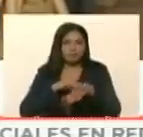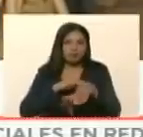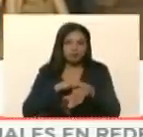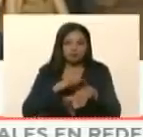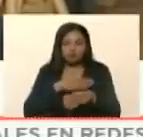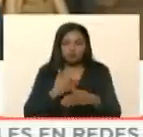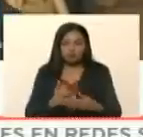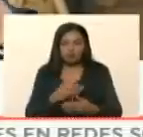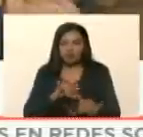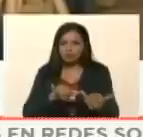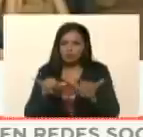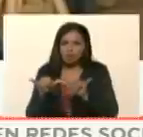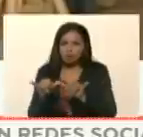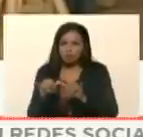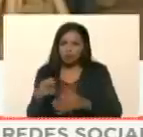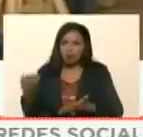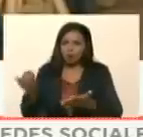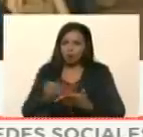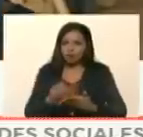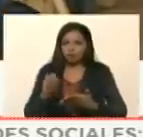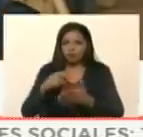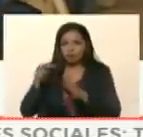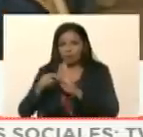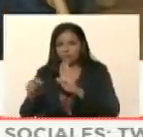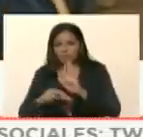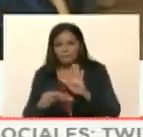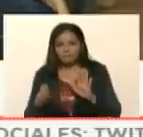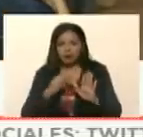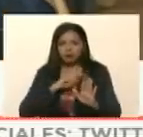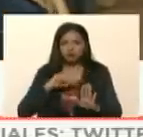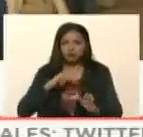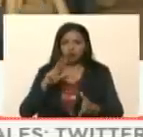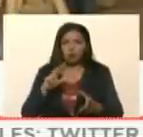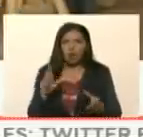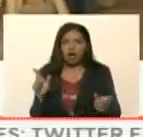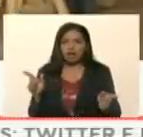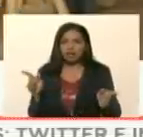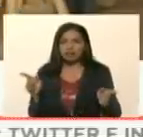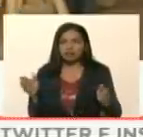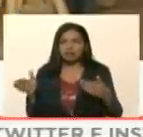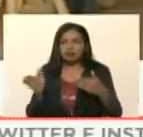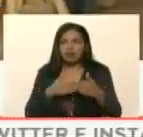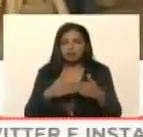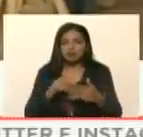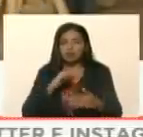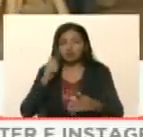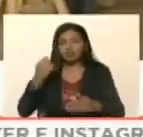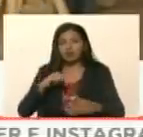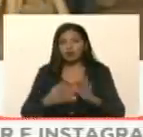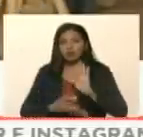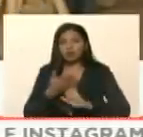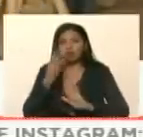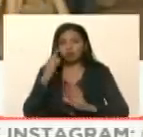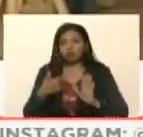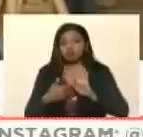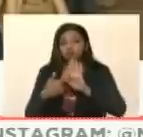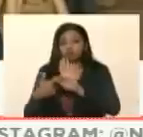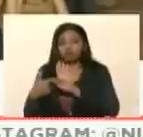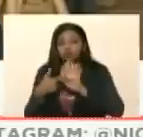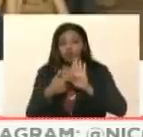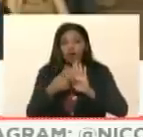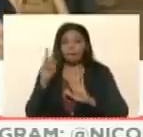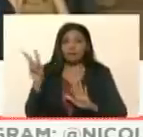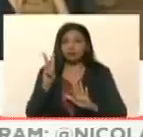que también usted me aportara otros elementos ya para ir concluyendo este tema, porque tengo algo importante aquí que mostrarle a